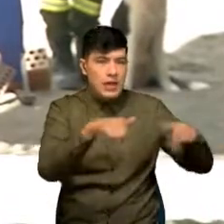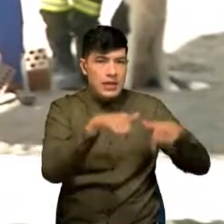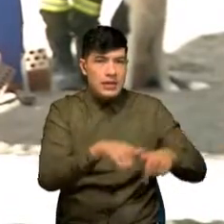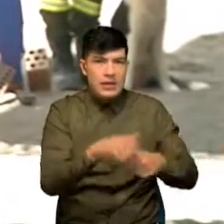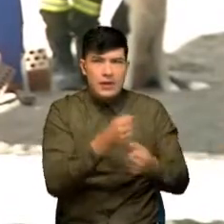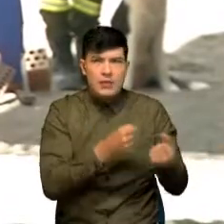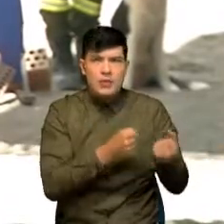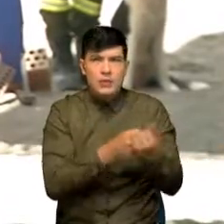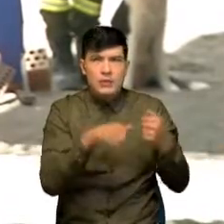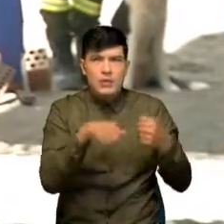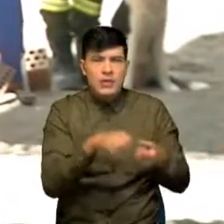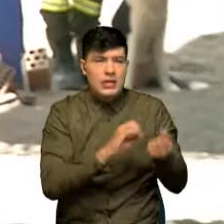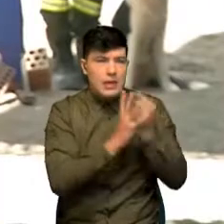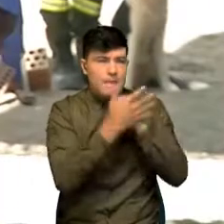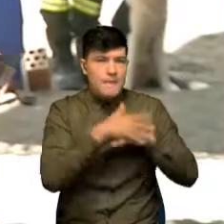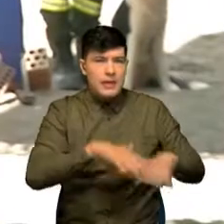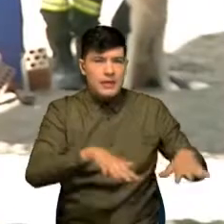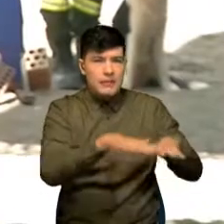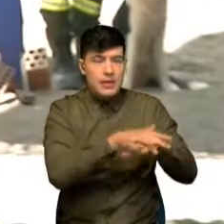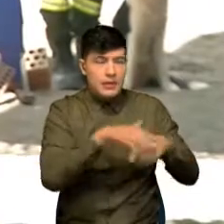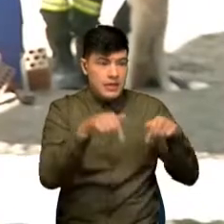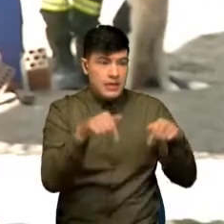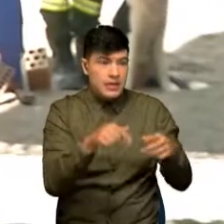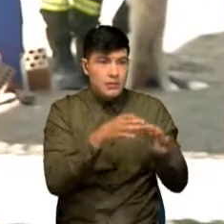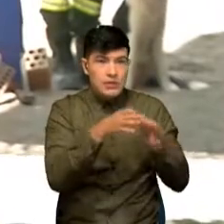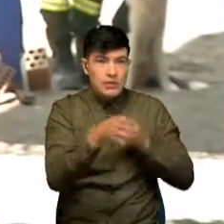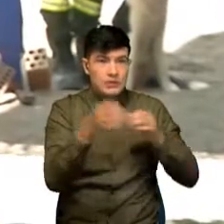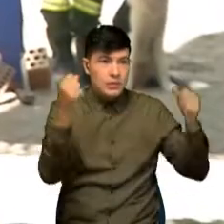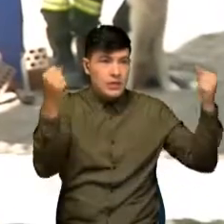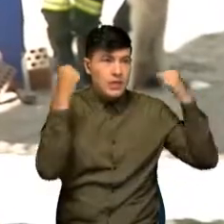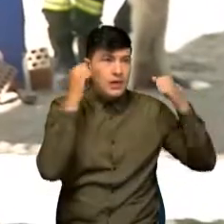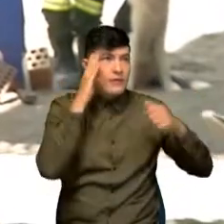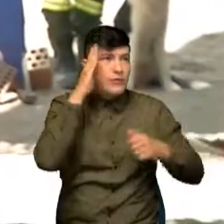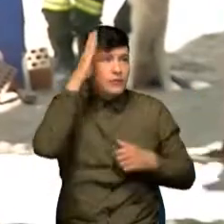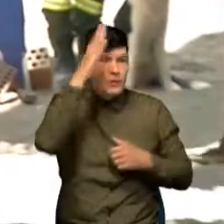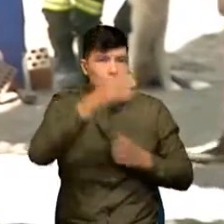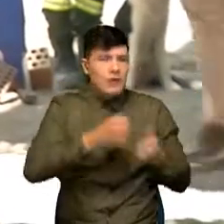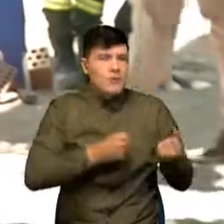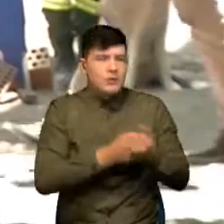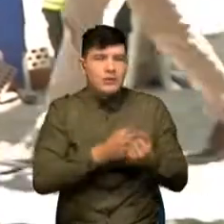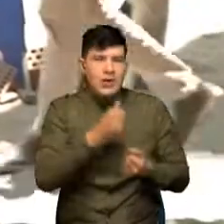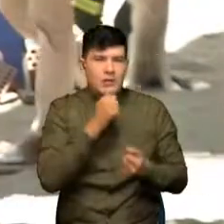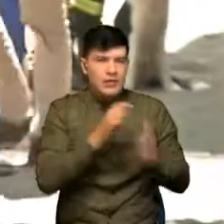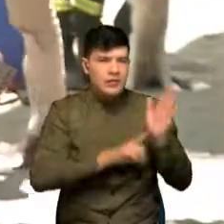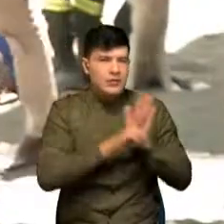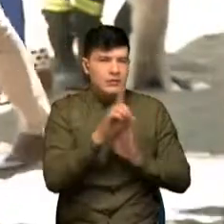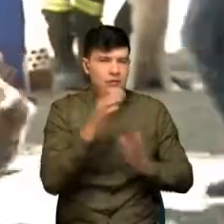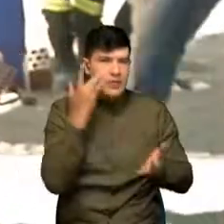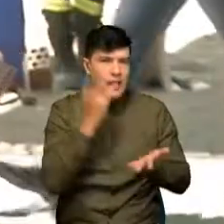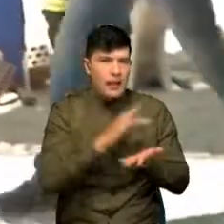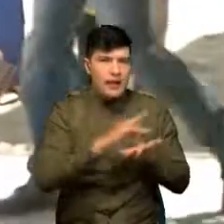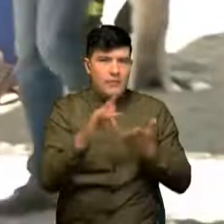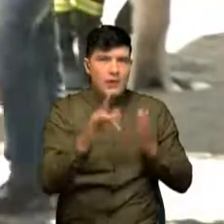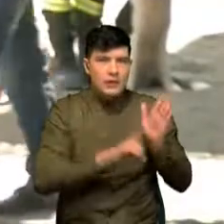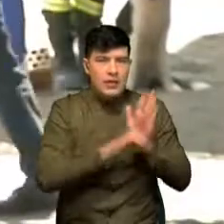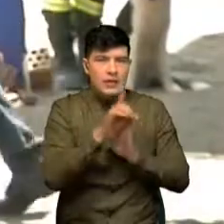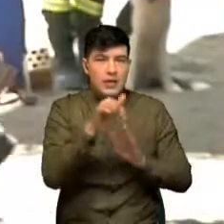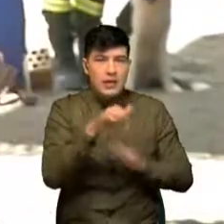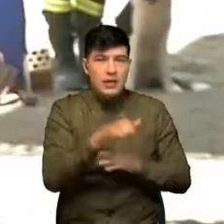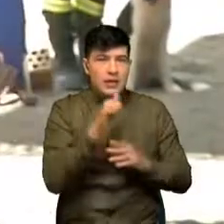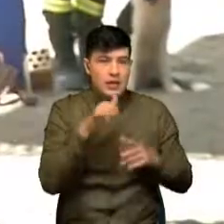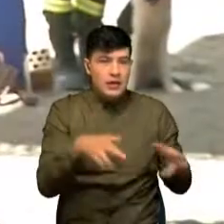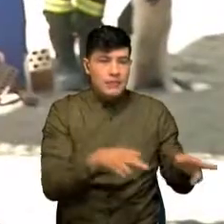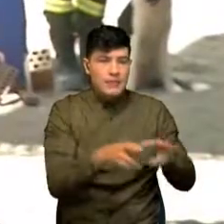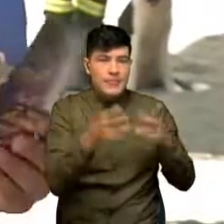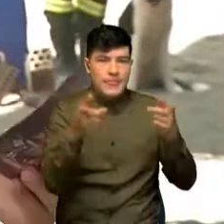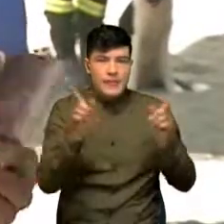aportando al medio ambiente y que hacer de Piedecuesta una ciudad a futuro sostenible medioambientalmente. También la modernización de nuestra planta de La Colina,